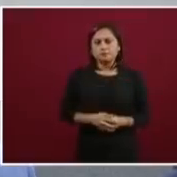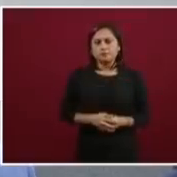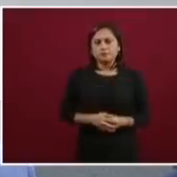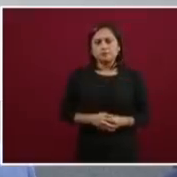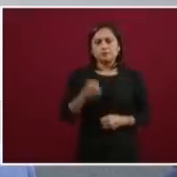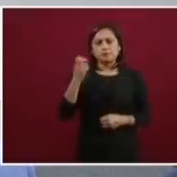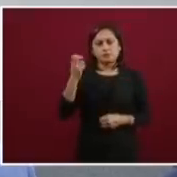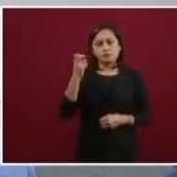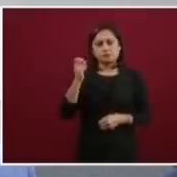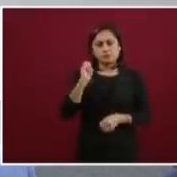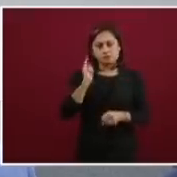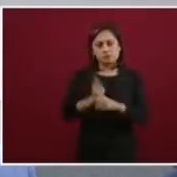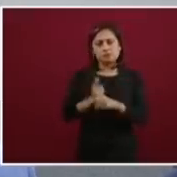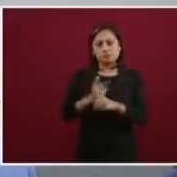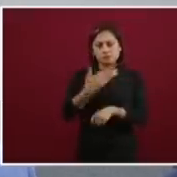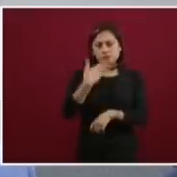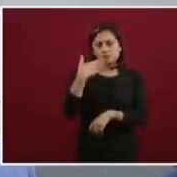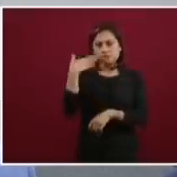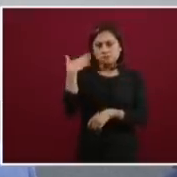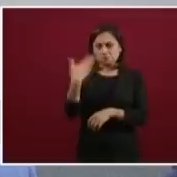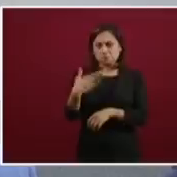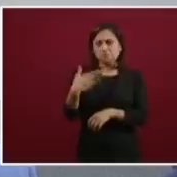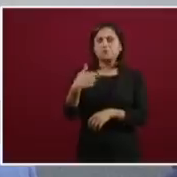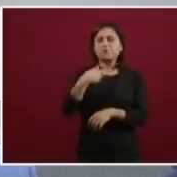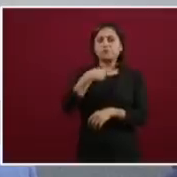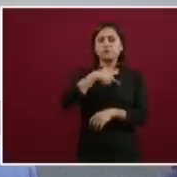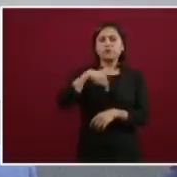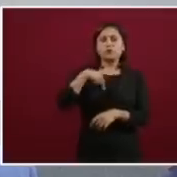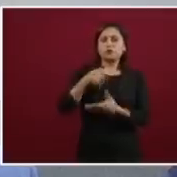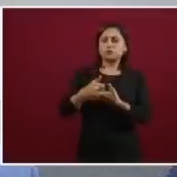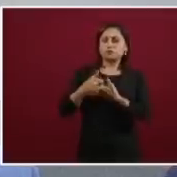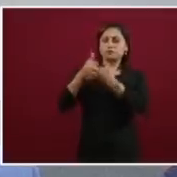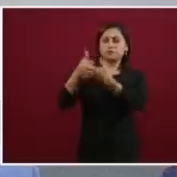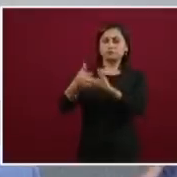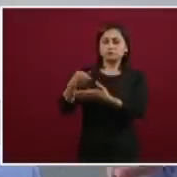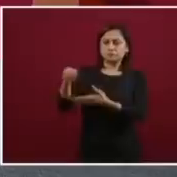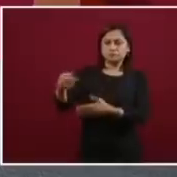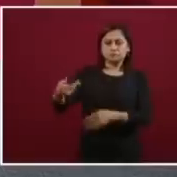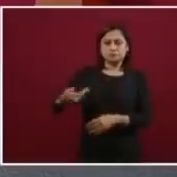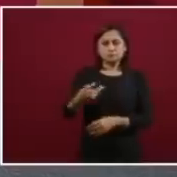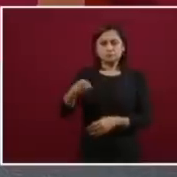y el que podamos ayudar en todo